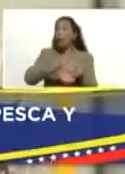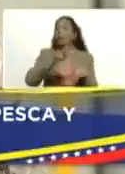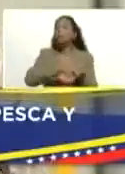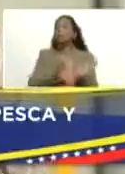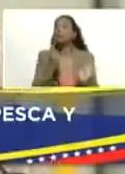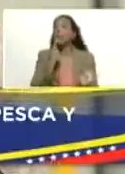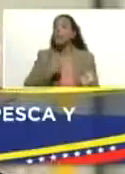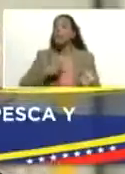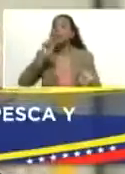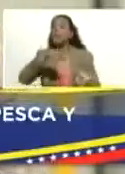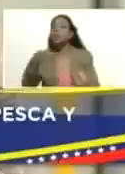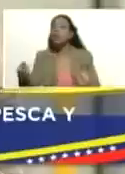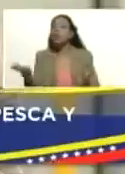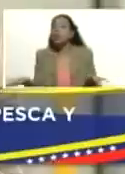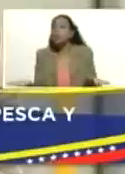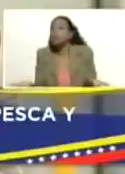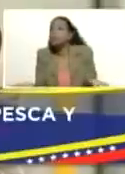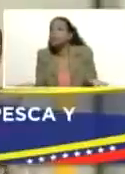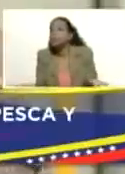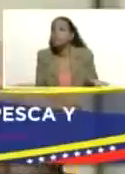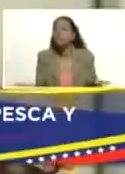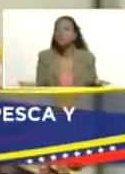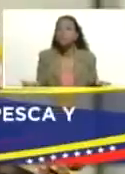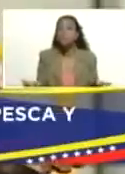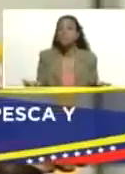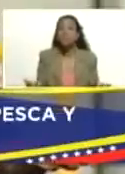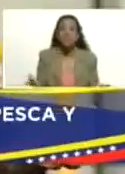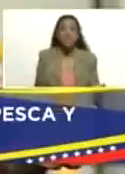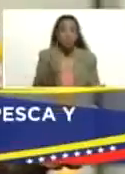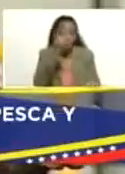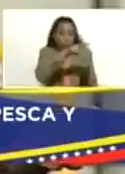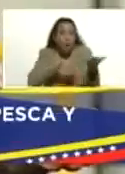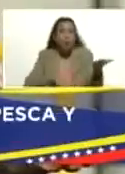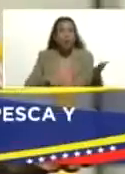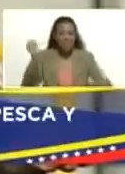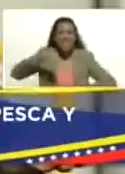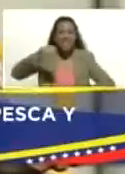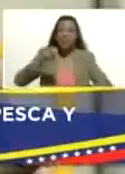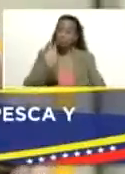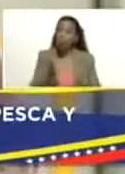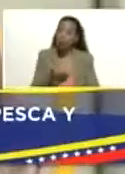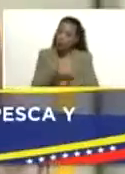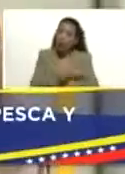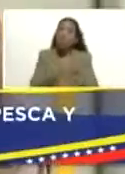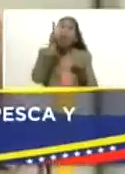¿Ustedes me dicen sí o no? No, pero si no los he leído, ¿cómo va a decir que sí?